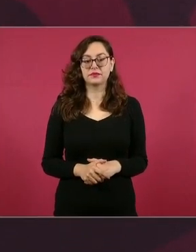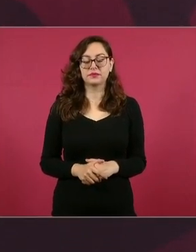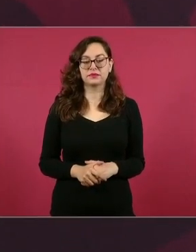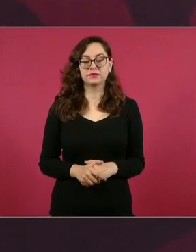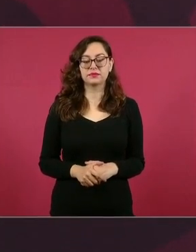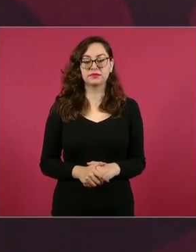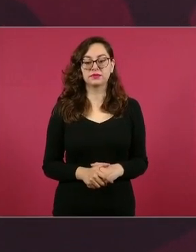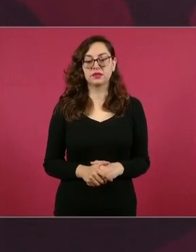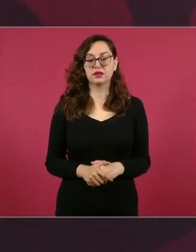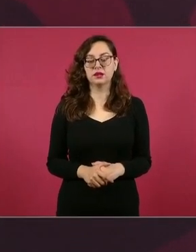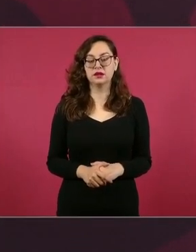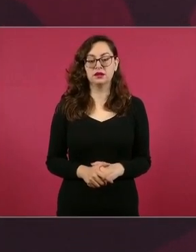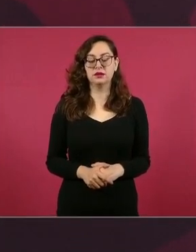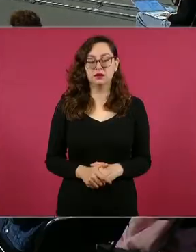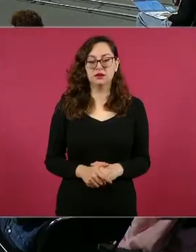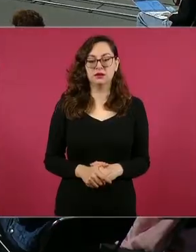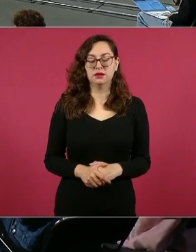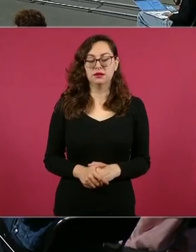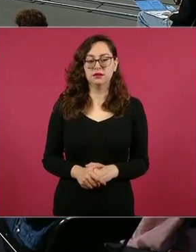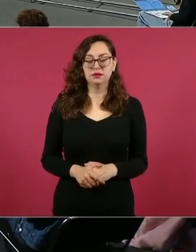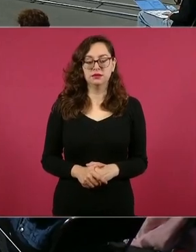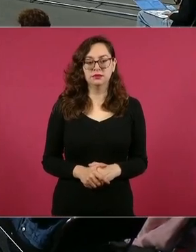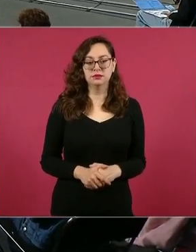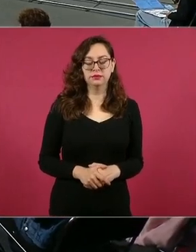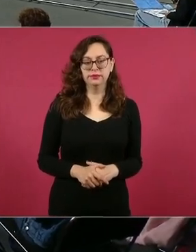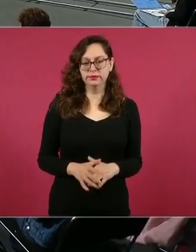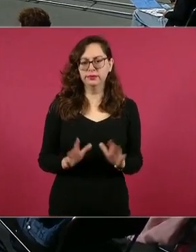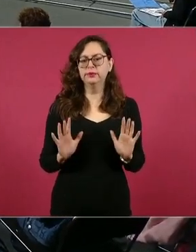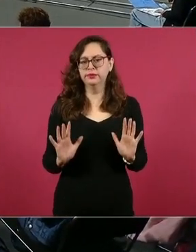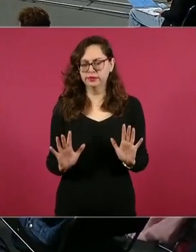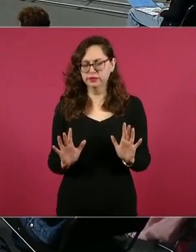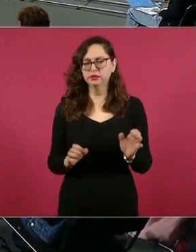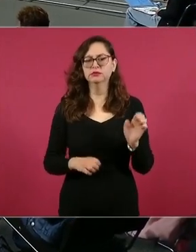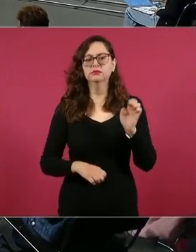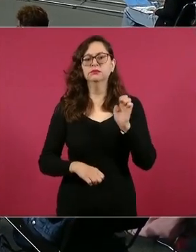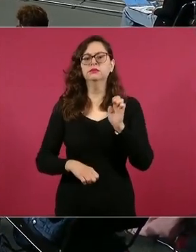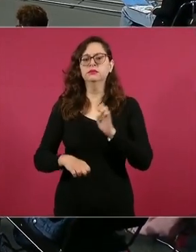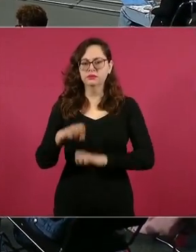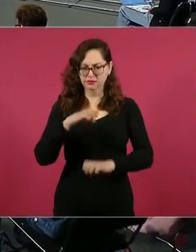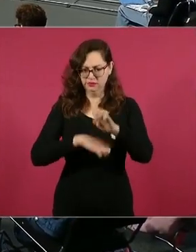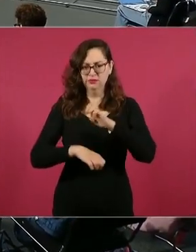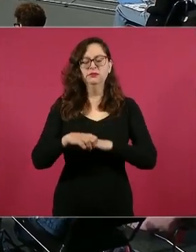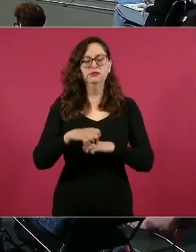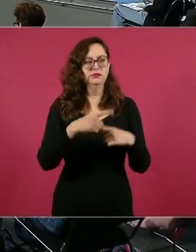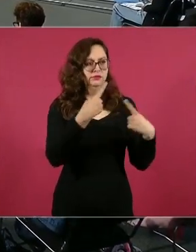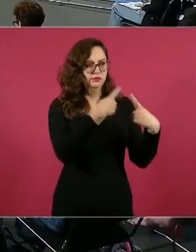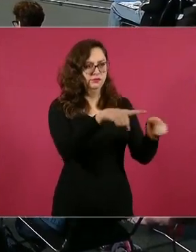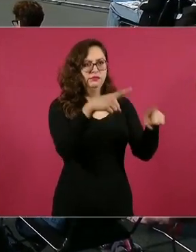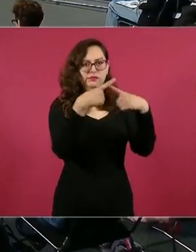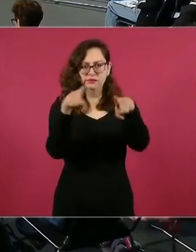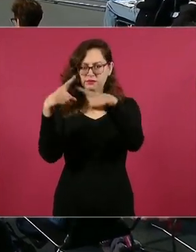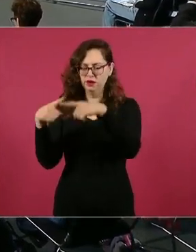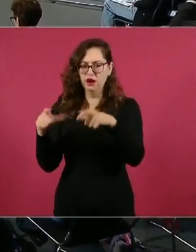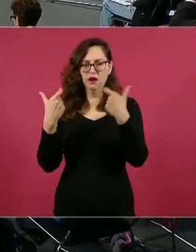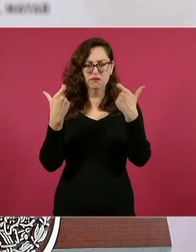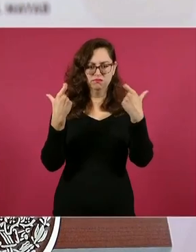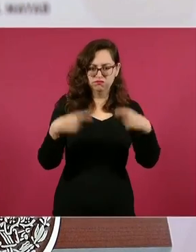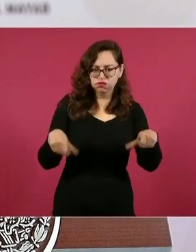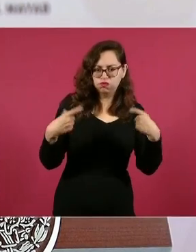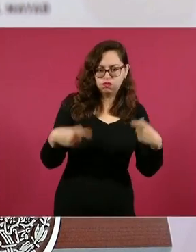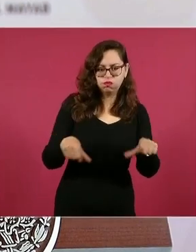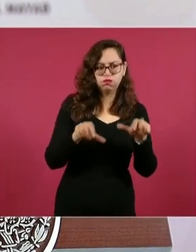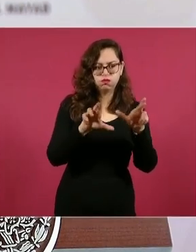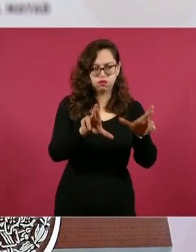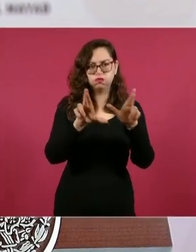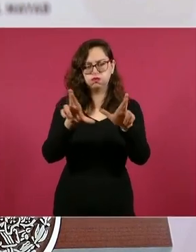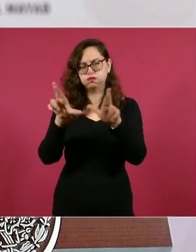porque está bien que haya empresarios financieros importantes en el